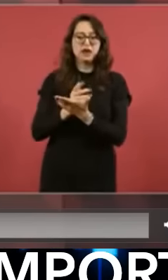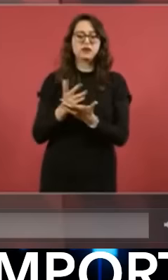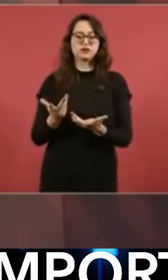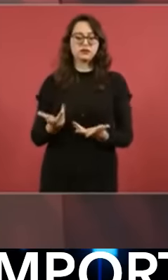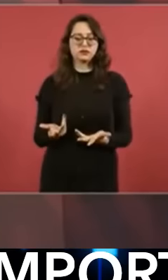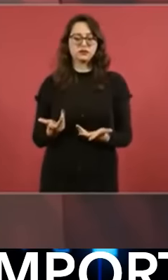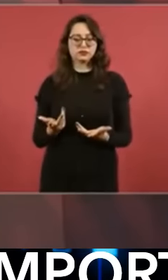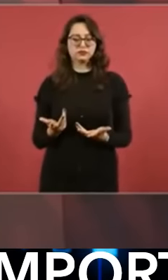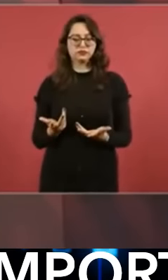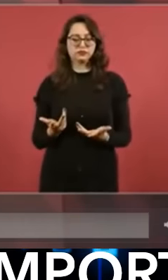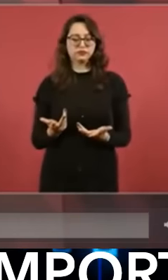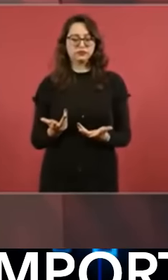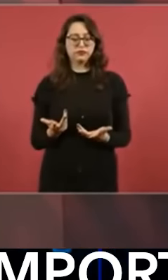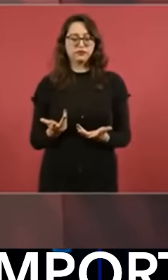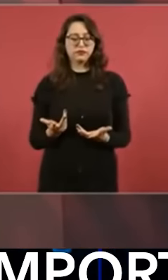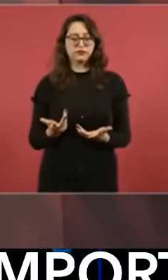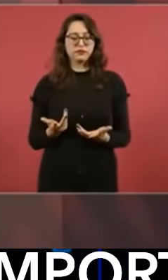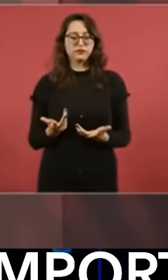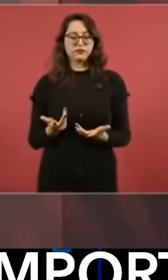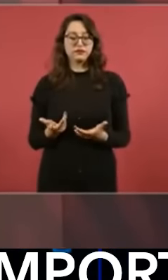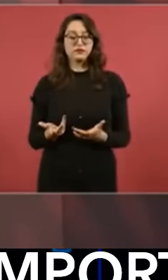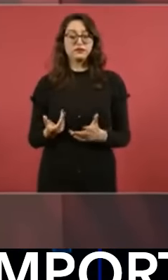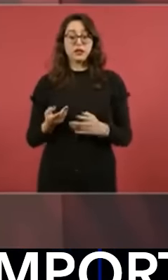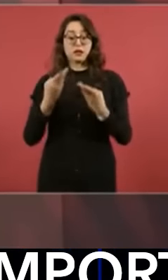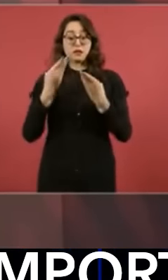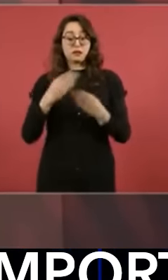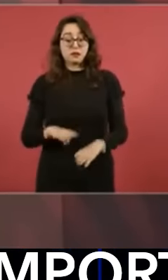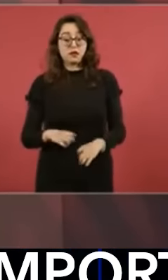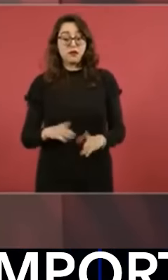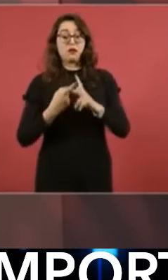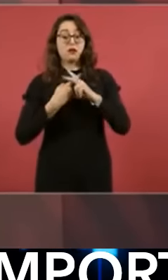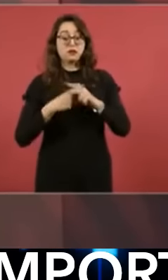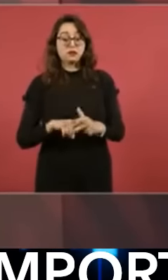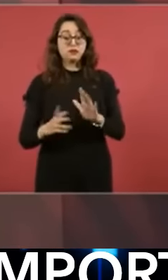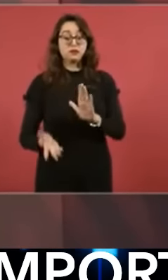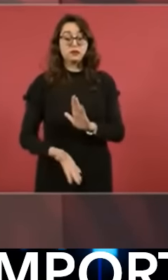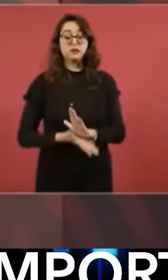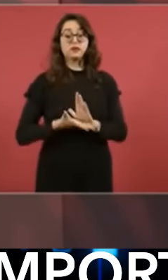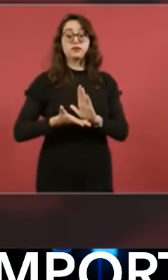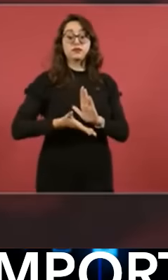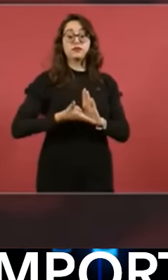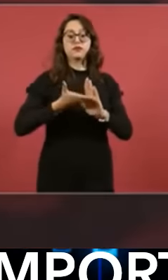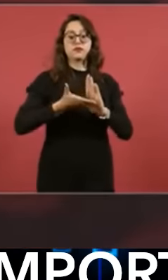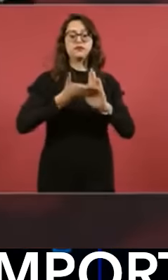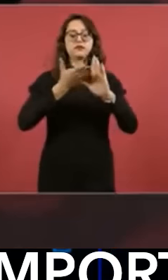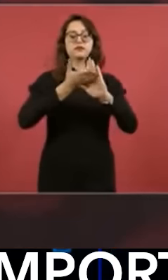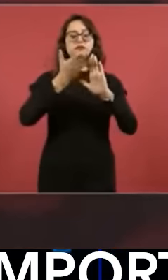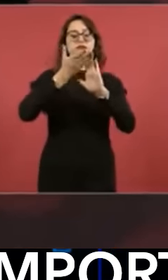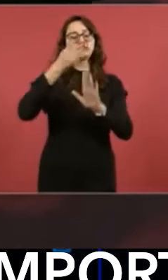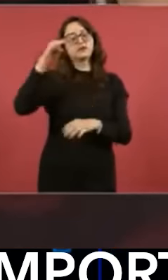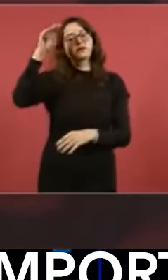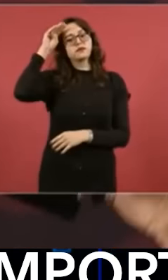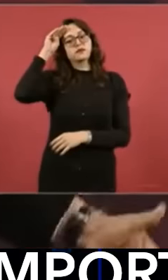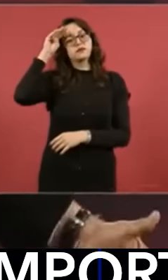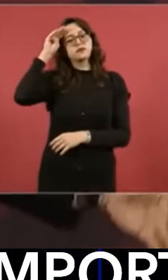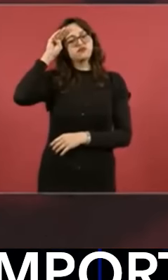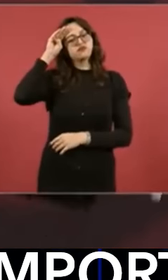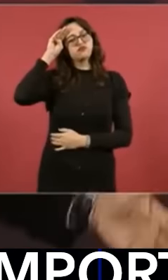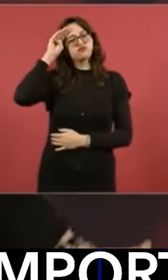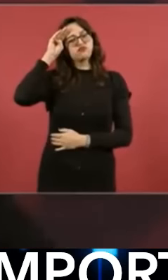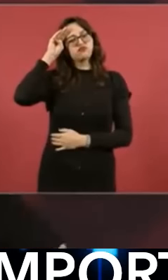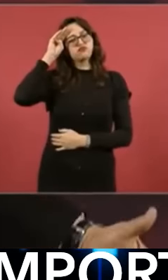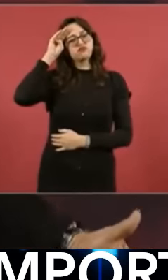Cuando se empezó la construcción de los bancos, les comento, pues se pensó en